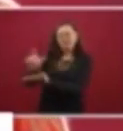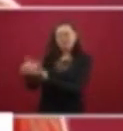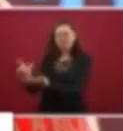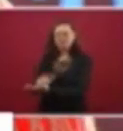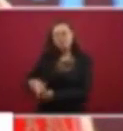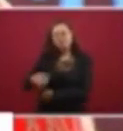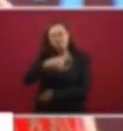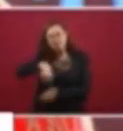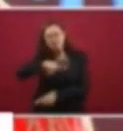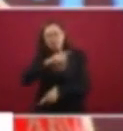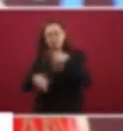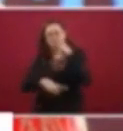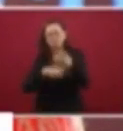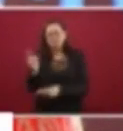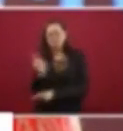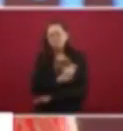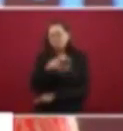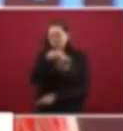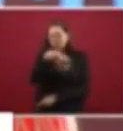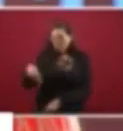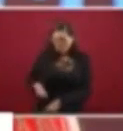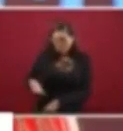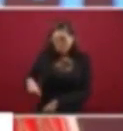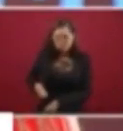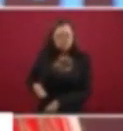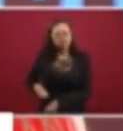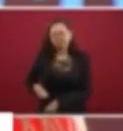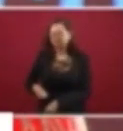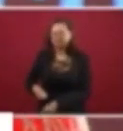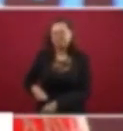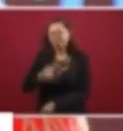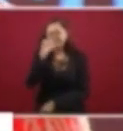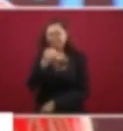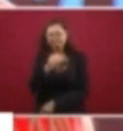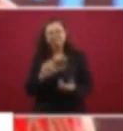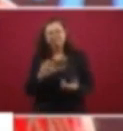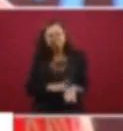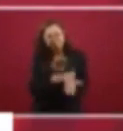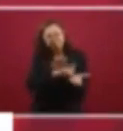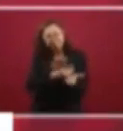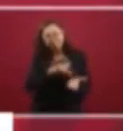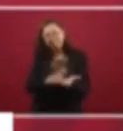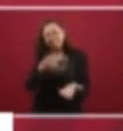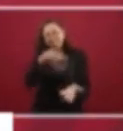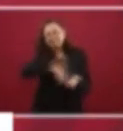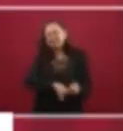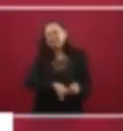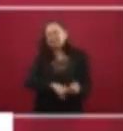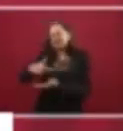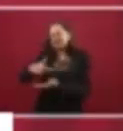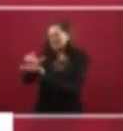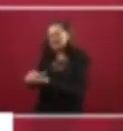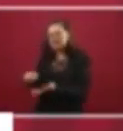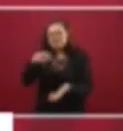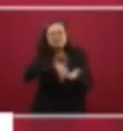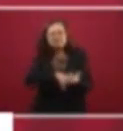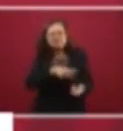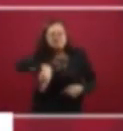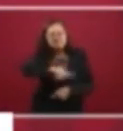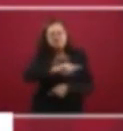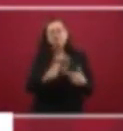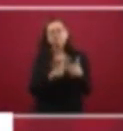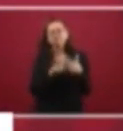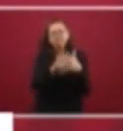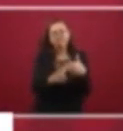casi 40 medallas. Es decir, los logros de nuestros atletas, esas fotografías que